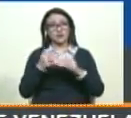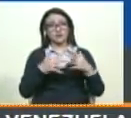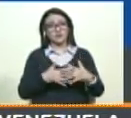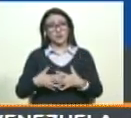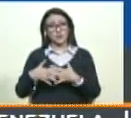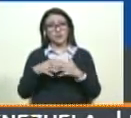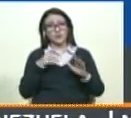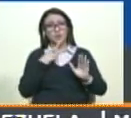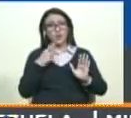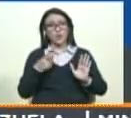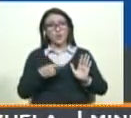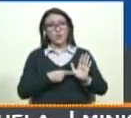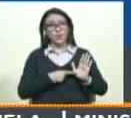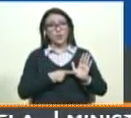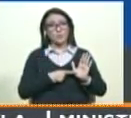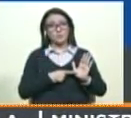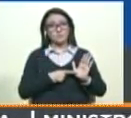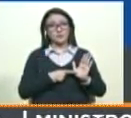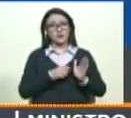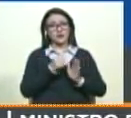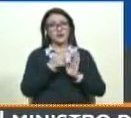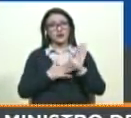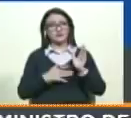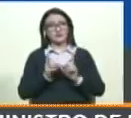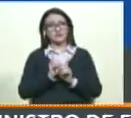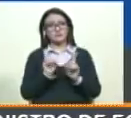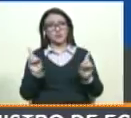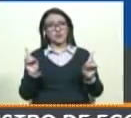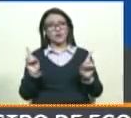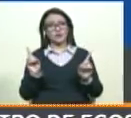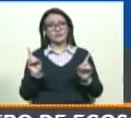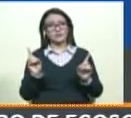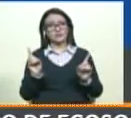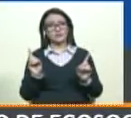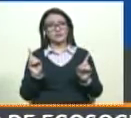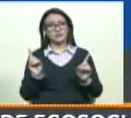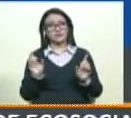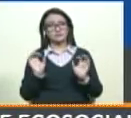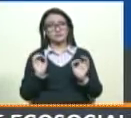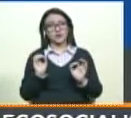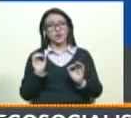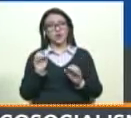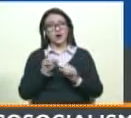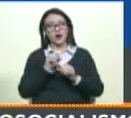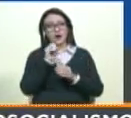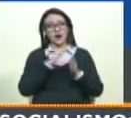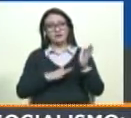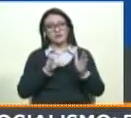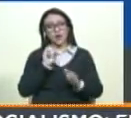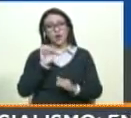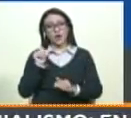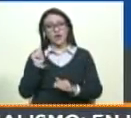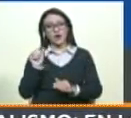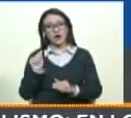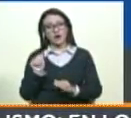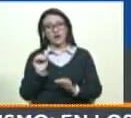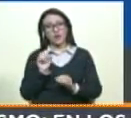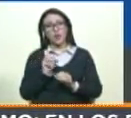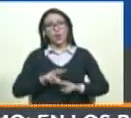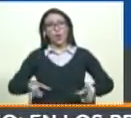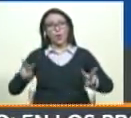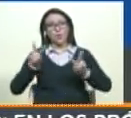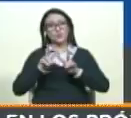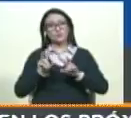Unidos cumple con la Carta Democrática Interamericana o con la Carta de la OEA o con la Carta de las Naciones